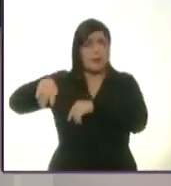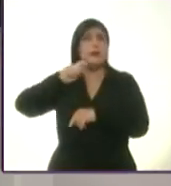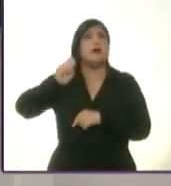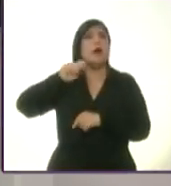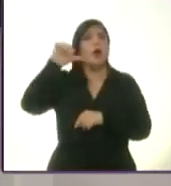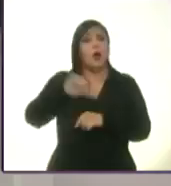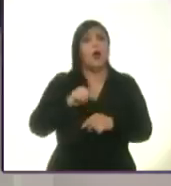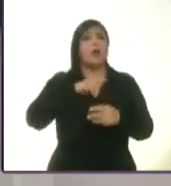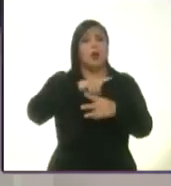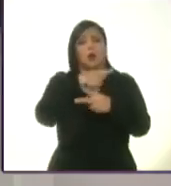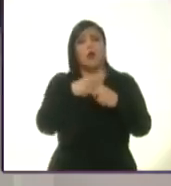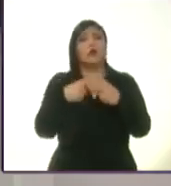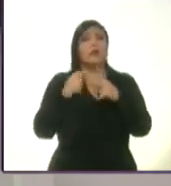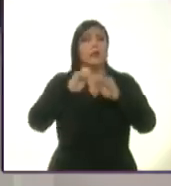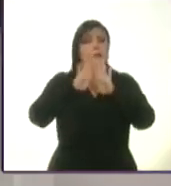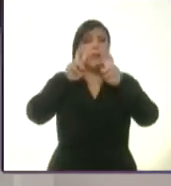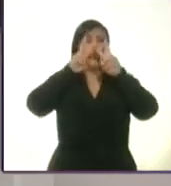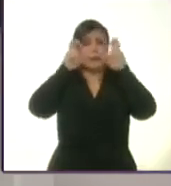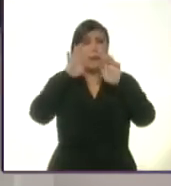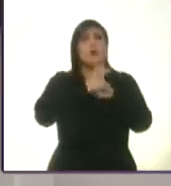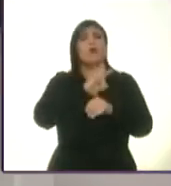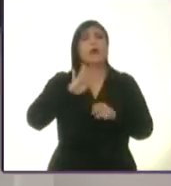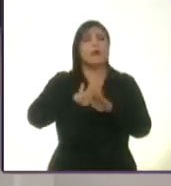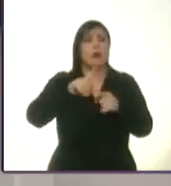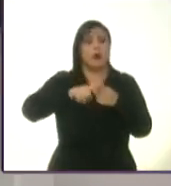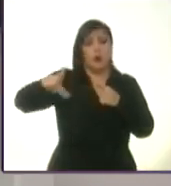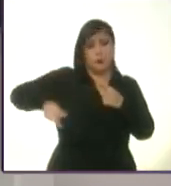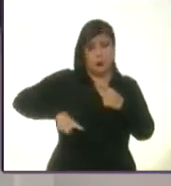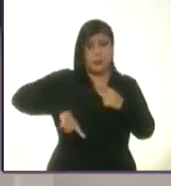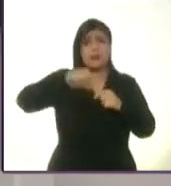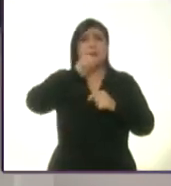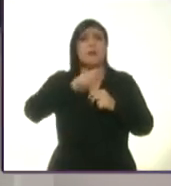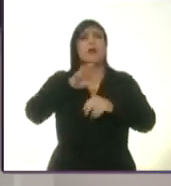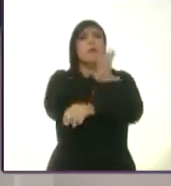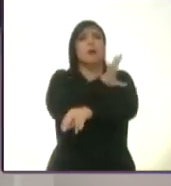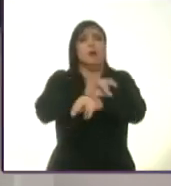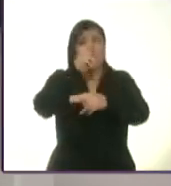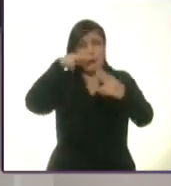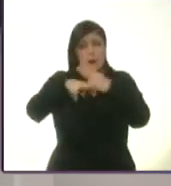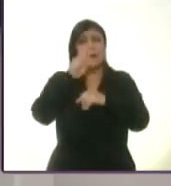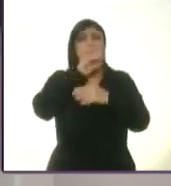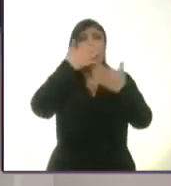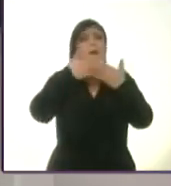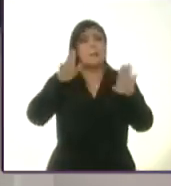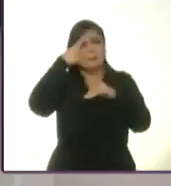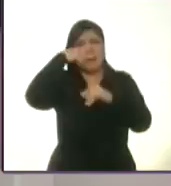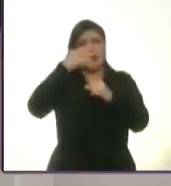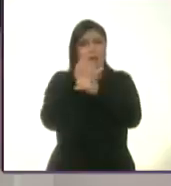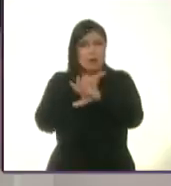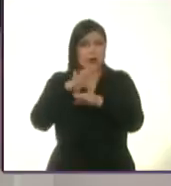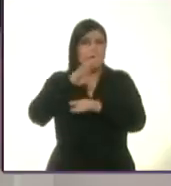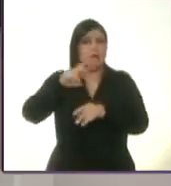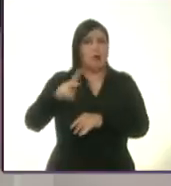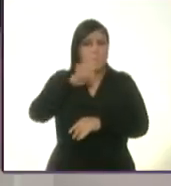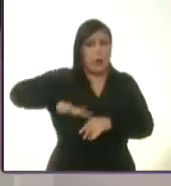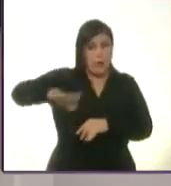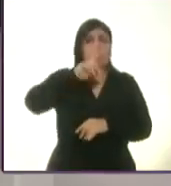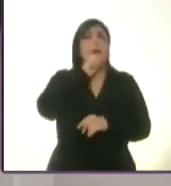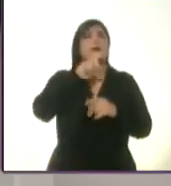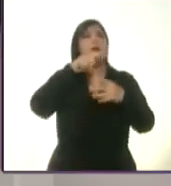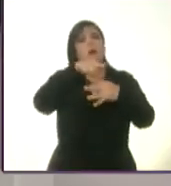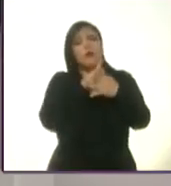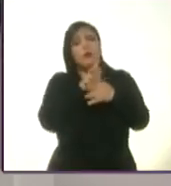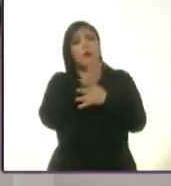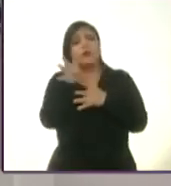temas que se van a abordar son gobierno y transparencia y acceso a la información pública y los subtemas sugeridos para gobierno